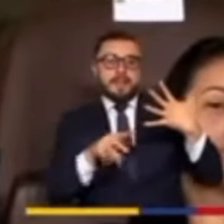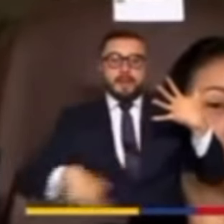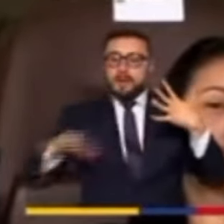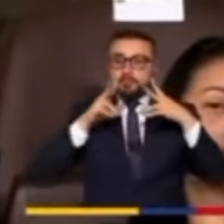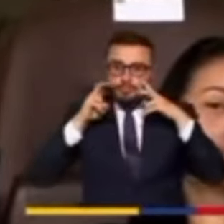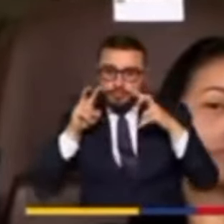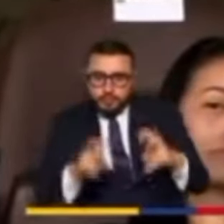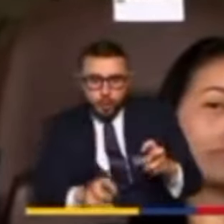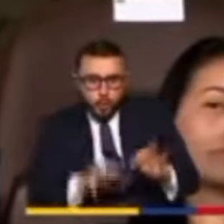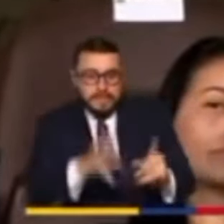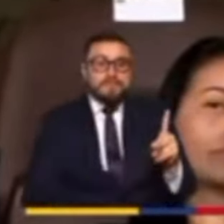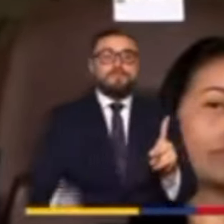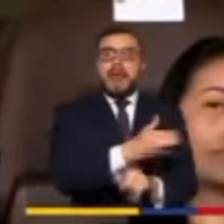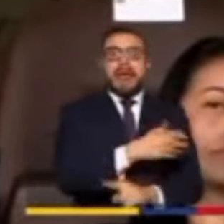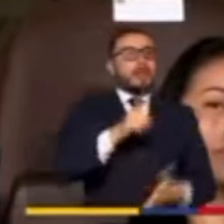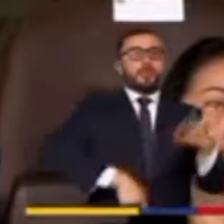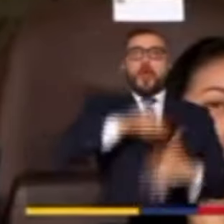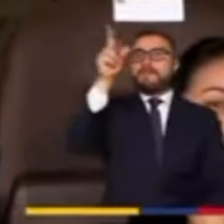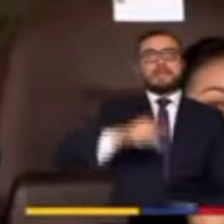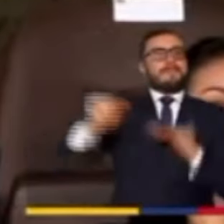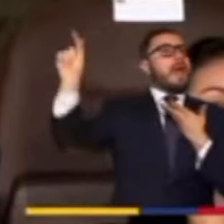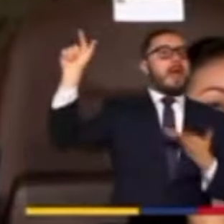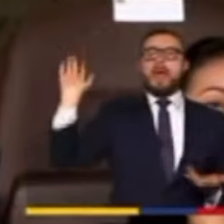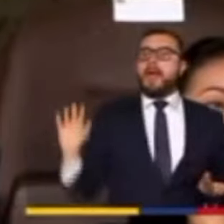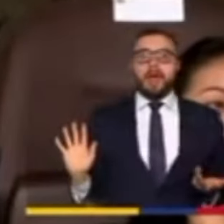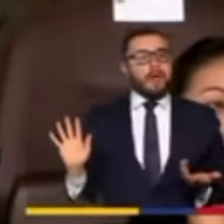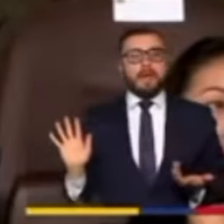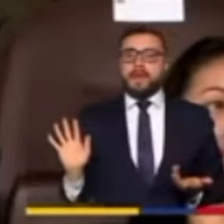por investigación judicial se descubre, se va de inmediato.